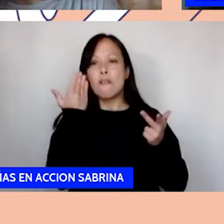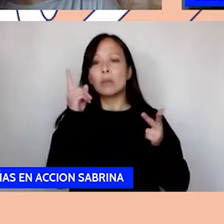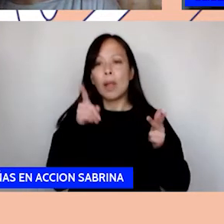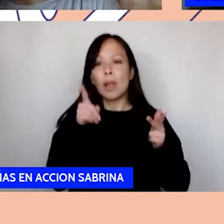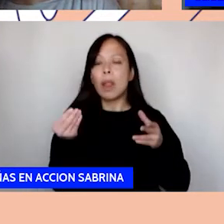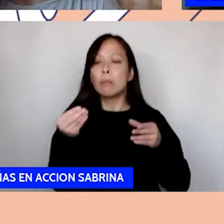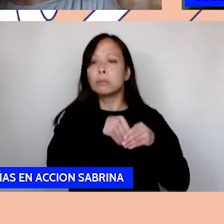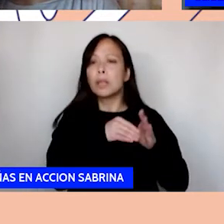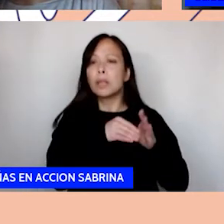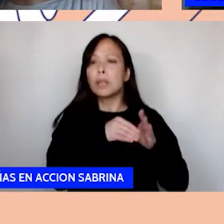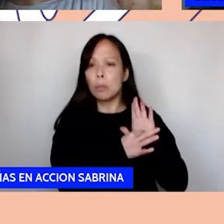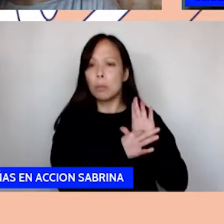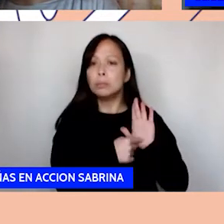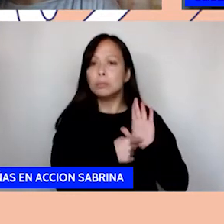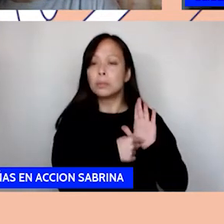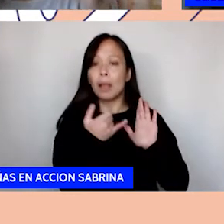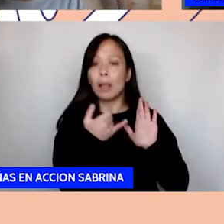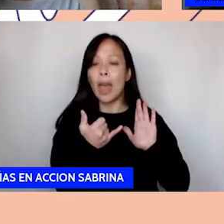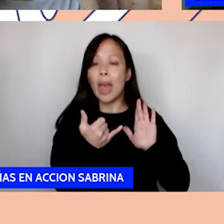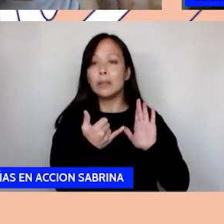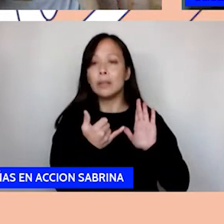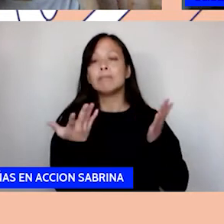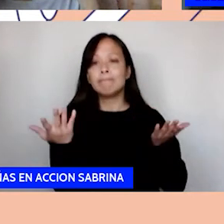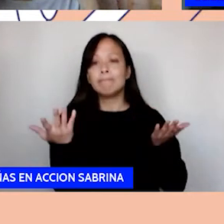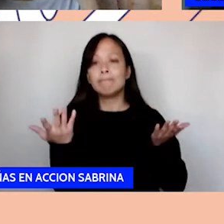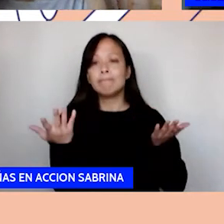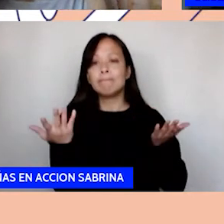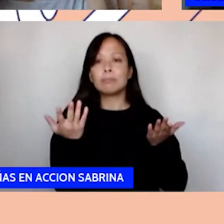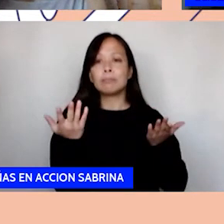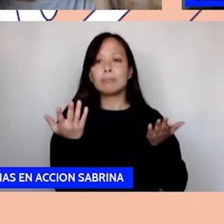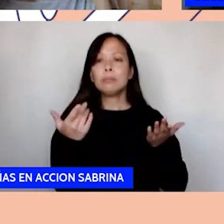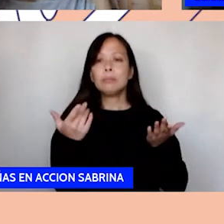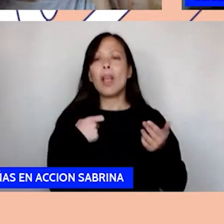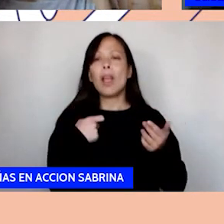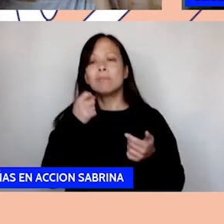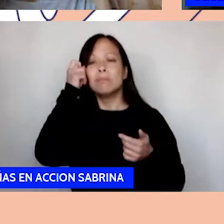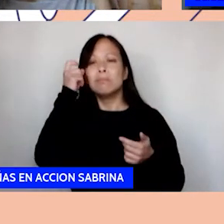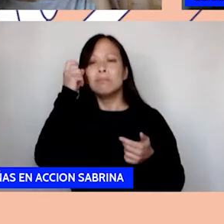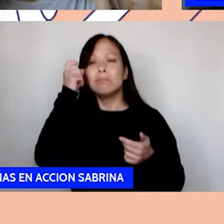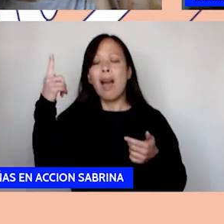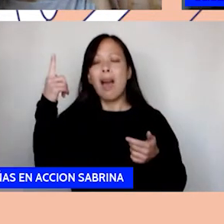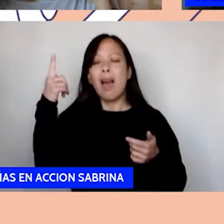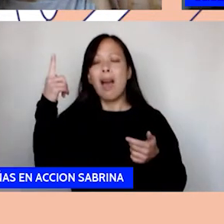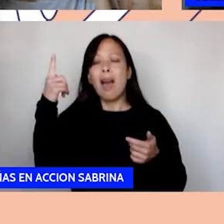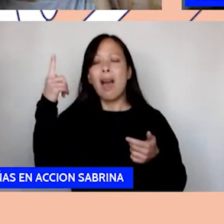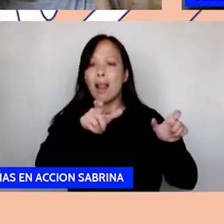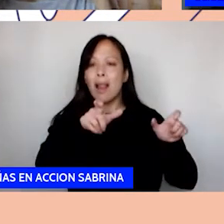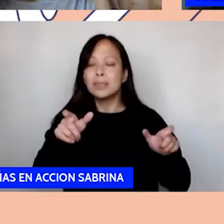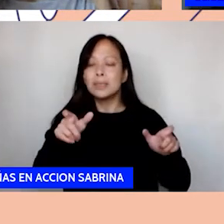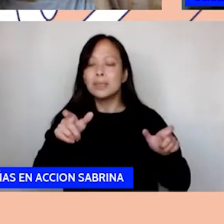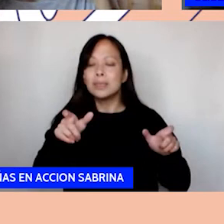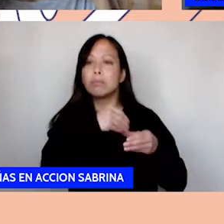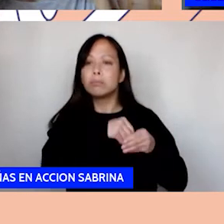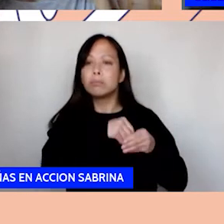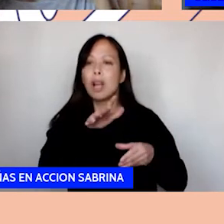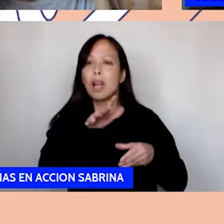lado, también es una fantasía pensar que todas las personas que nos involucramos en alguna comunidad nos vamos a involucrar